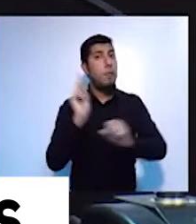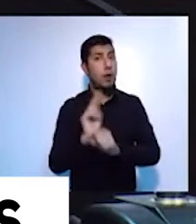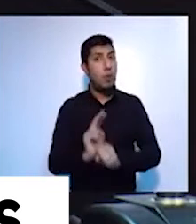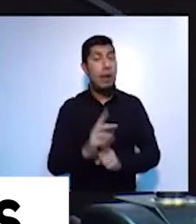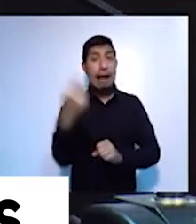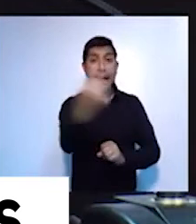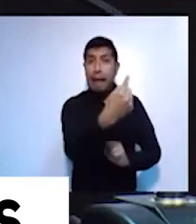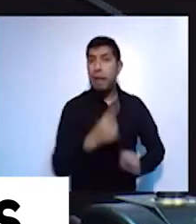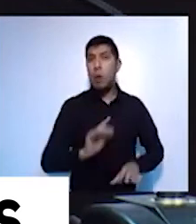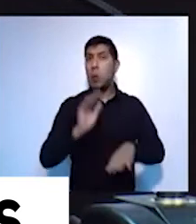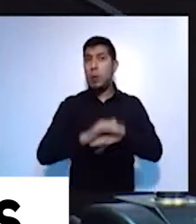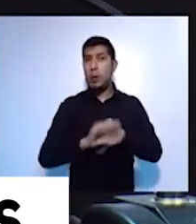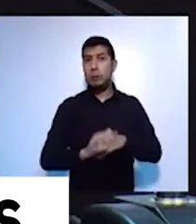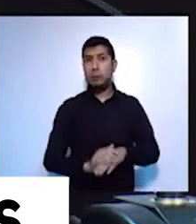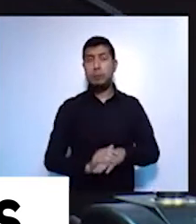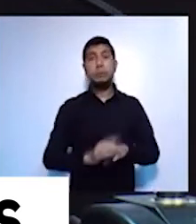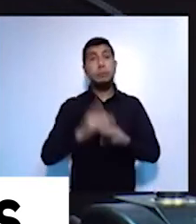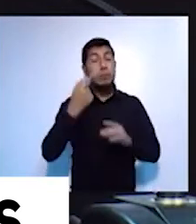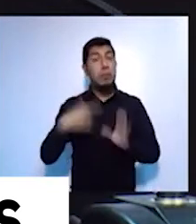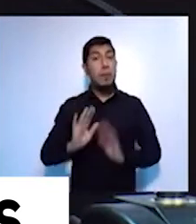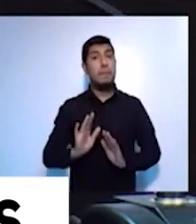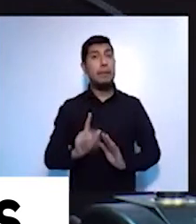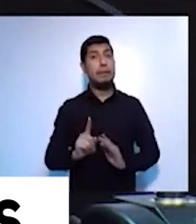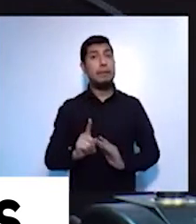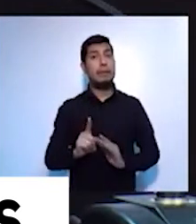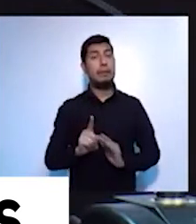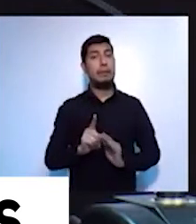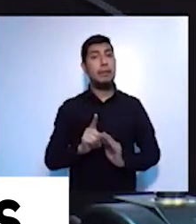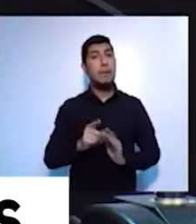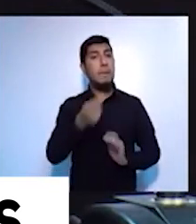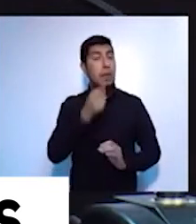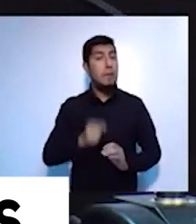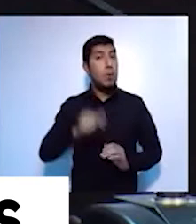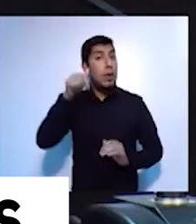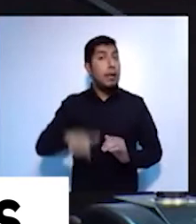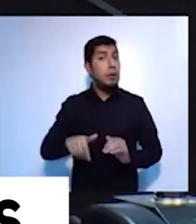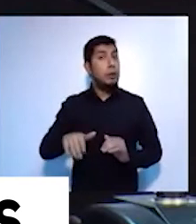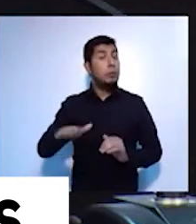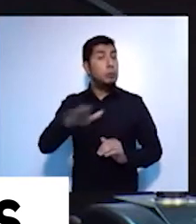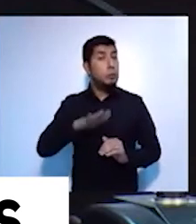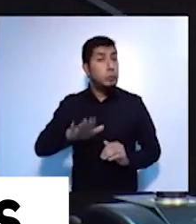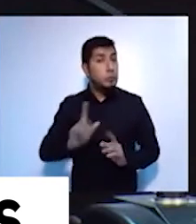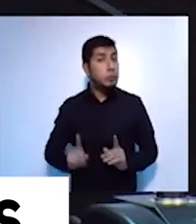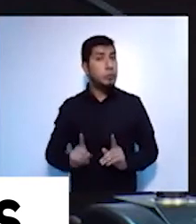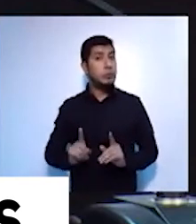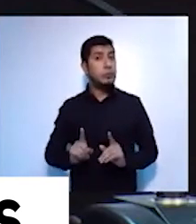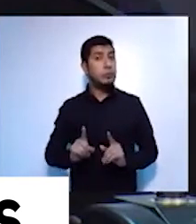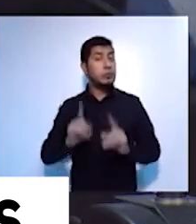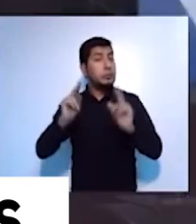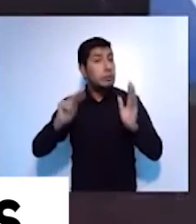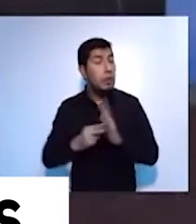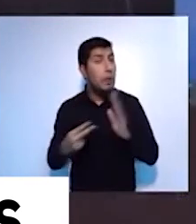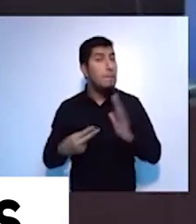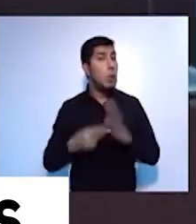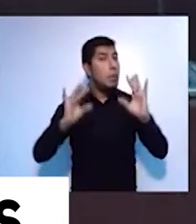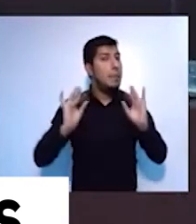tiene una responsabilidad. Y particularmente en lo que tiene que ver con estas áreas tan problemáticas, tan difíciles,